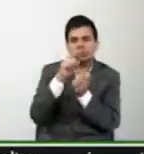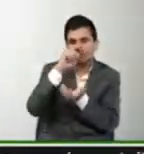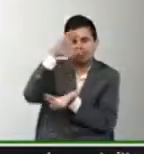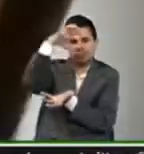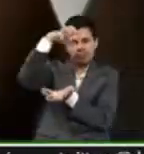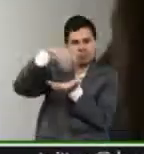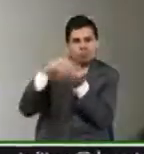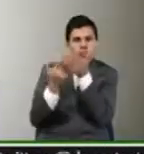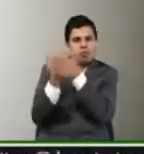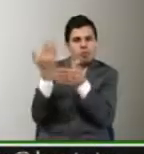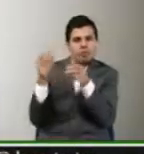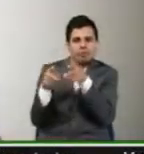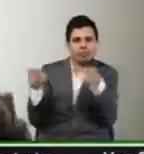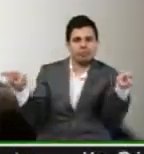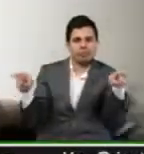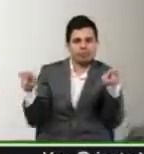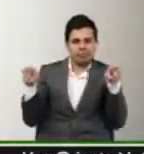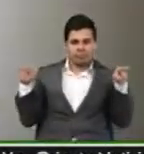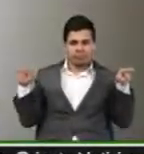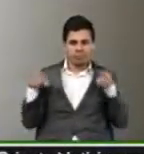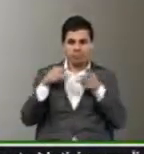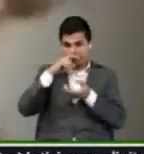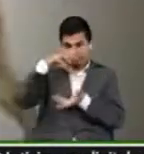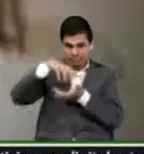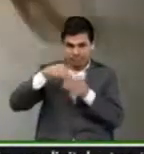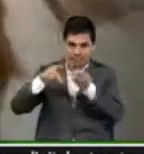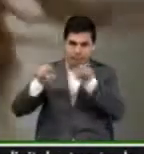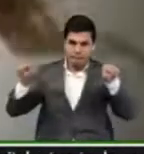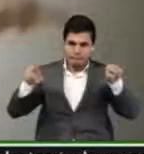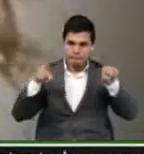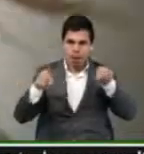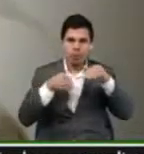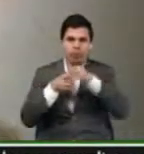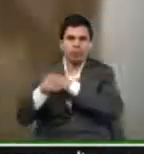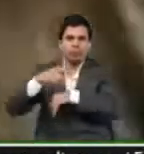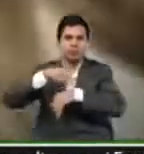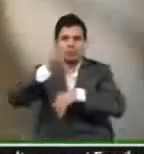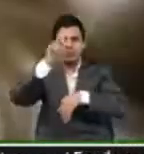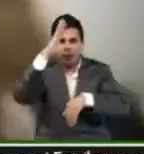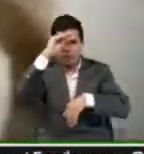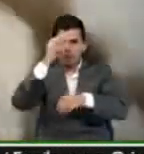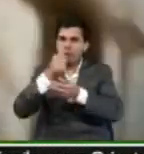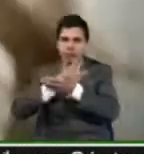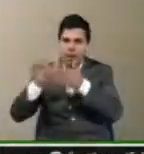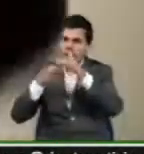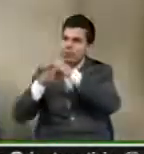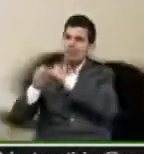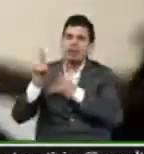inauguración del Centro Comercial de la Cuesta, con una presentación gratuita a las 7 de la noche.